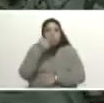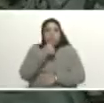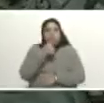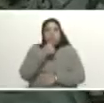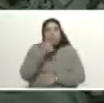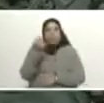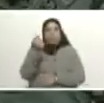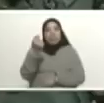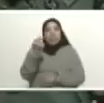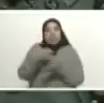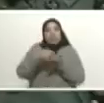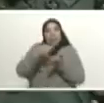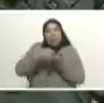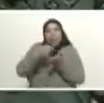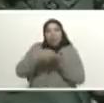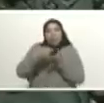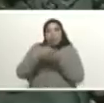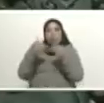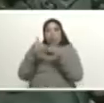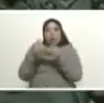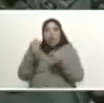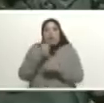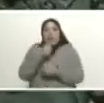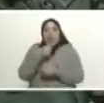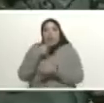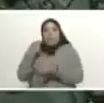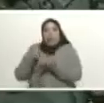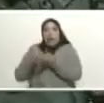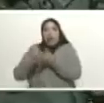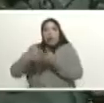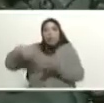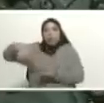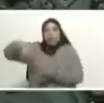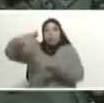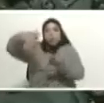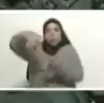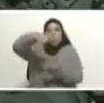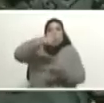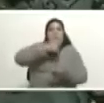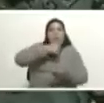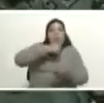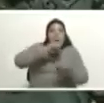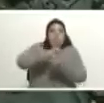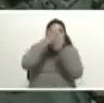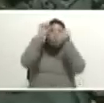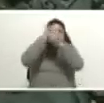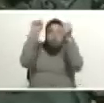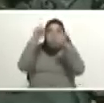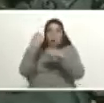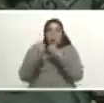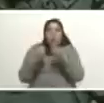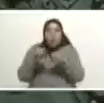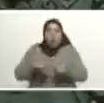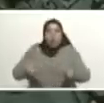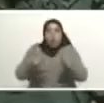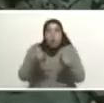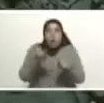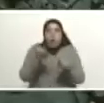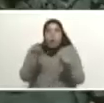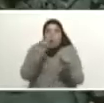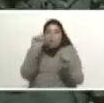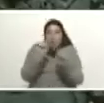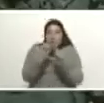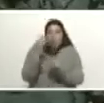el dinero, quién puso los drones, quién puso los explosivos, en qué parte de Colombia fueron